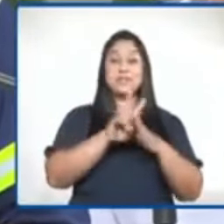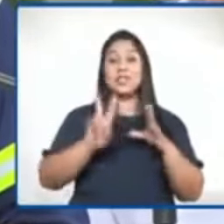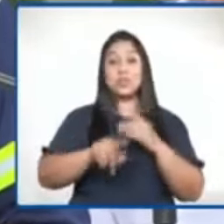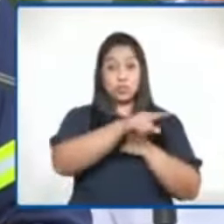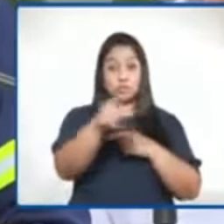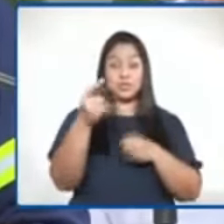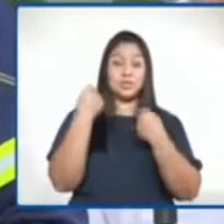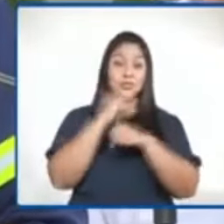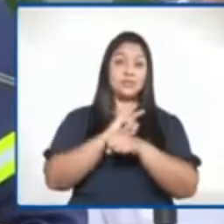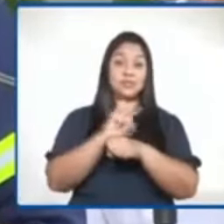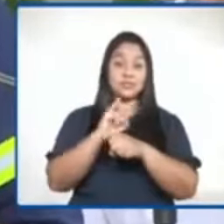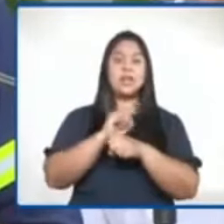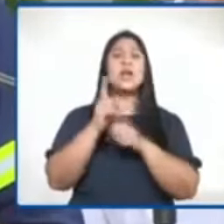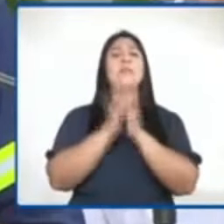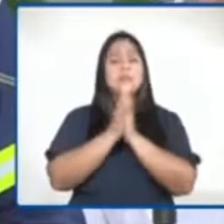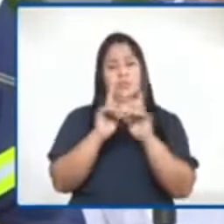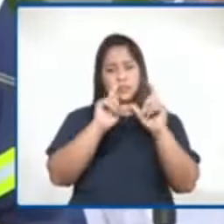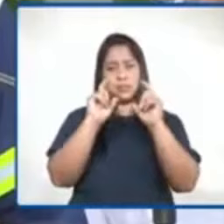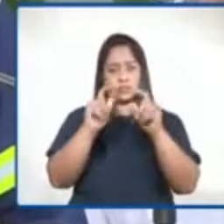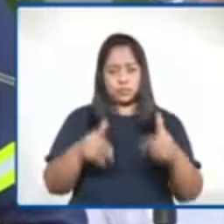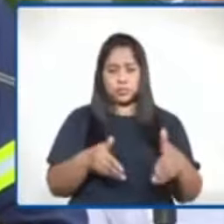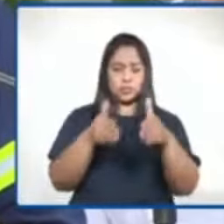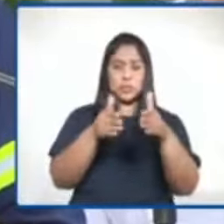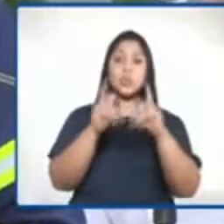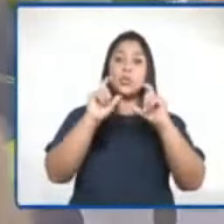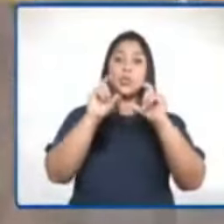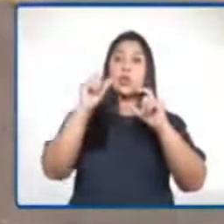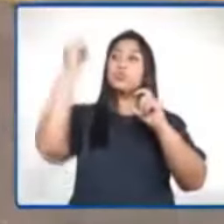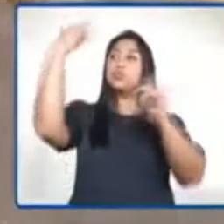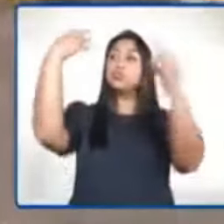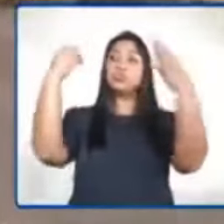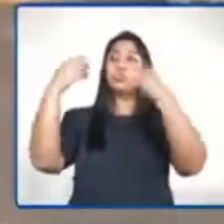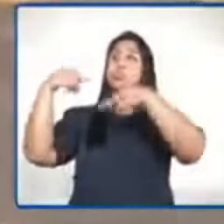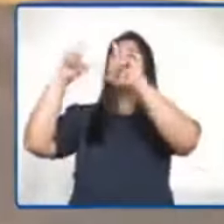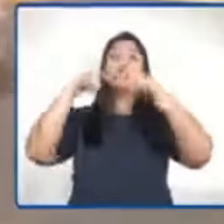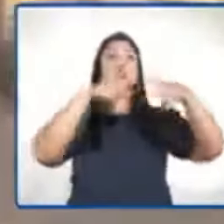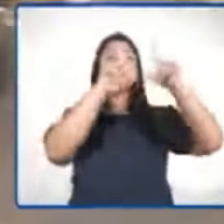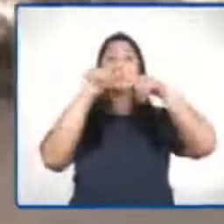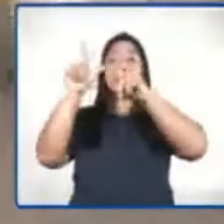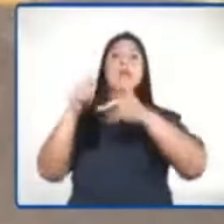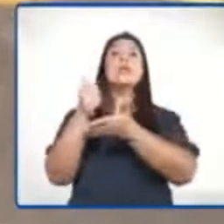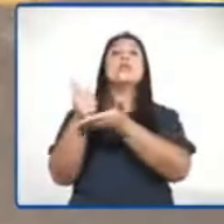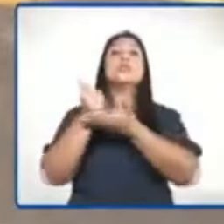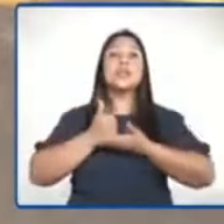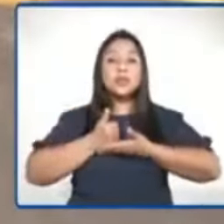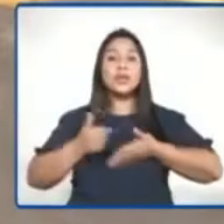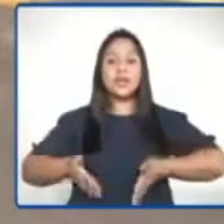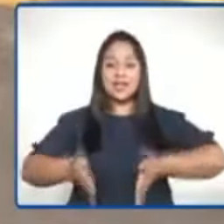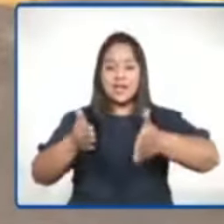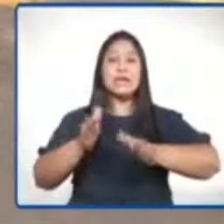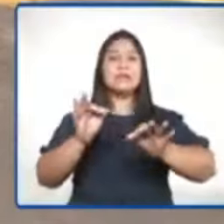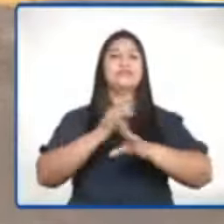utilizar. Que cuidemos la carretera, que cuidemos las señales de tránsito, porque las señales de tránsito nos ayudan a tener una carretera más